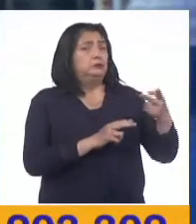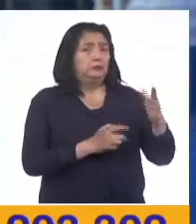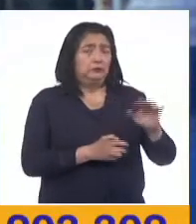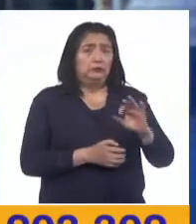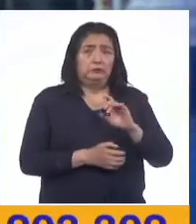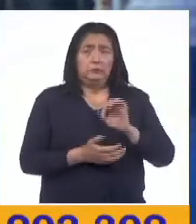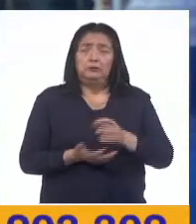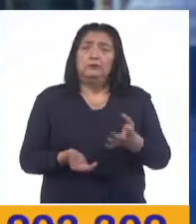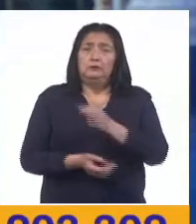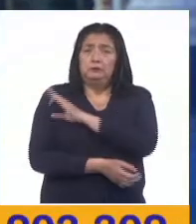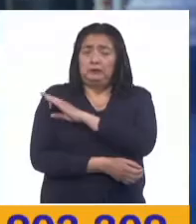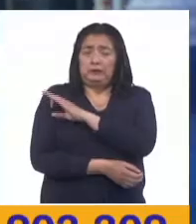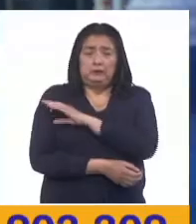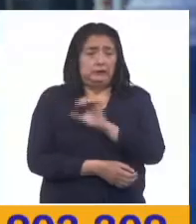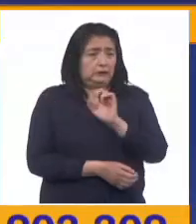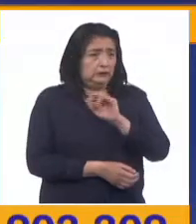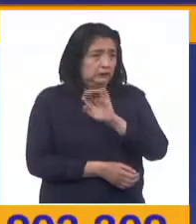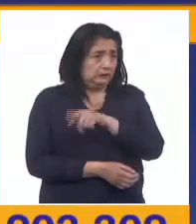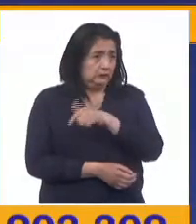fiscales Pablo Sánchez y José Domingo Pérez.